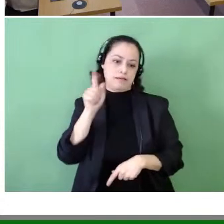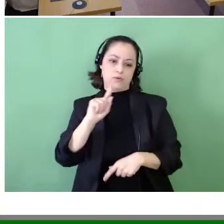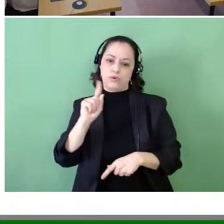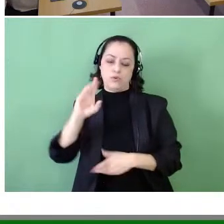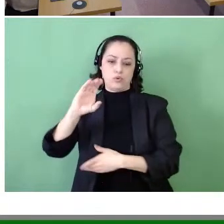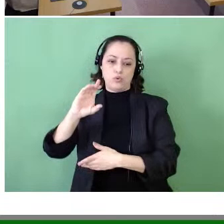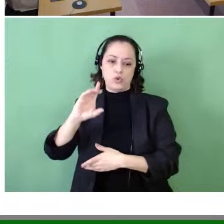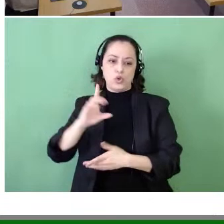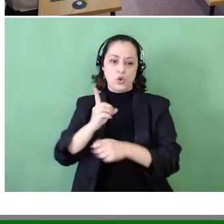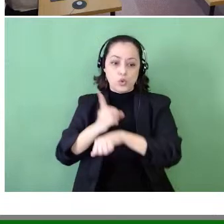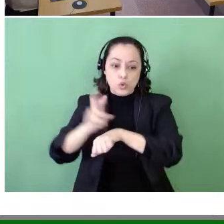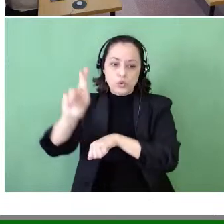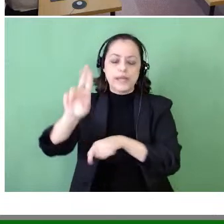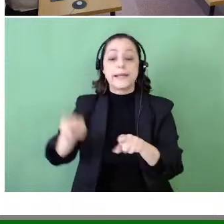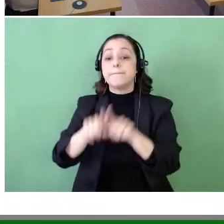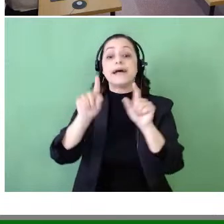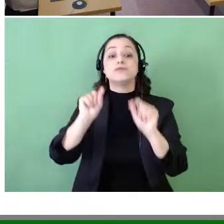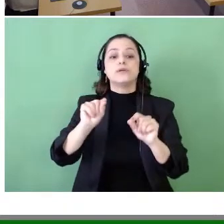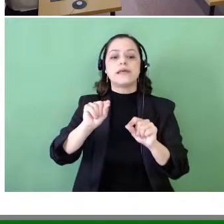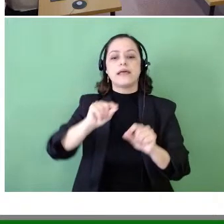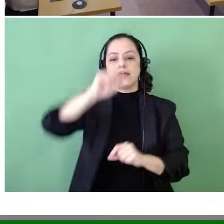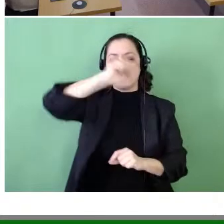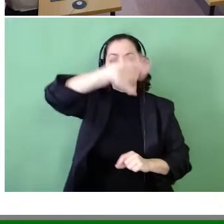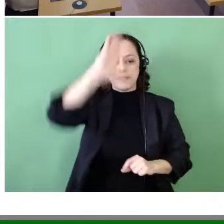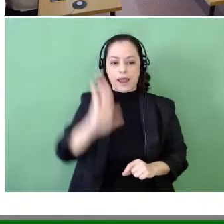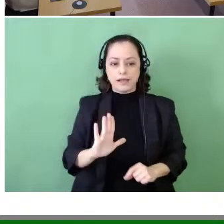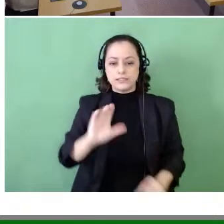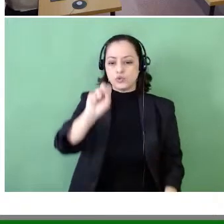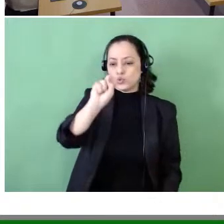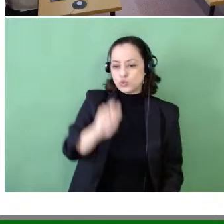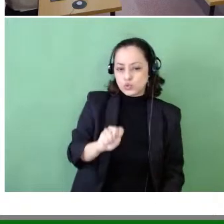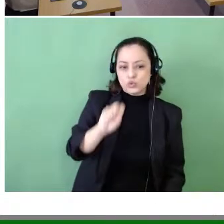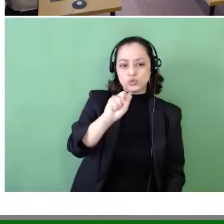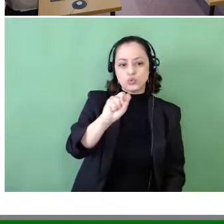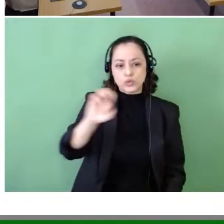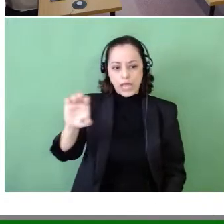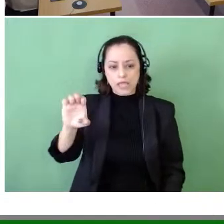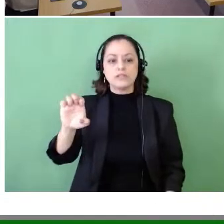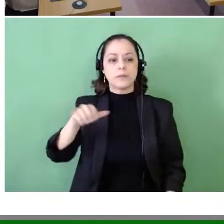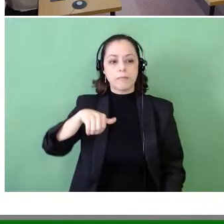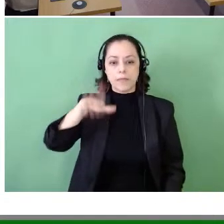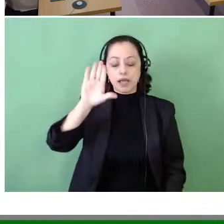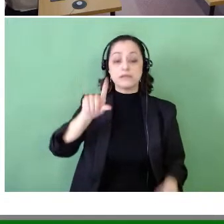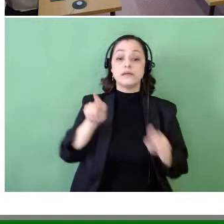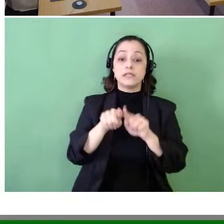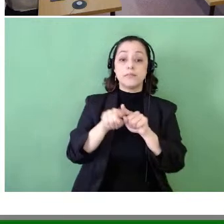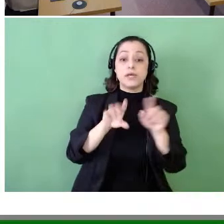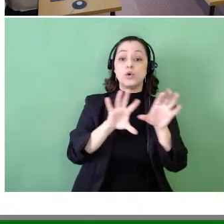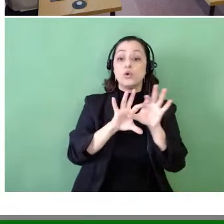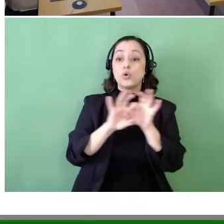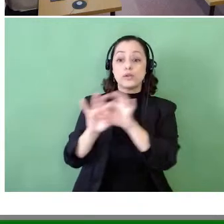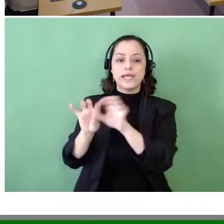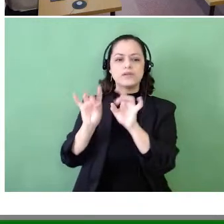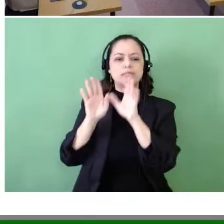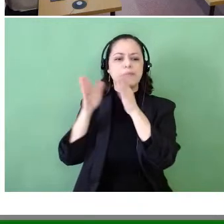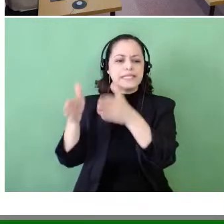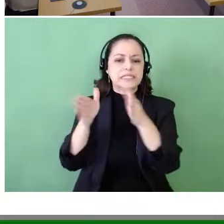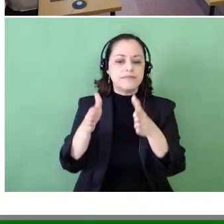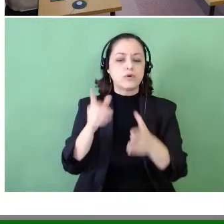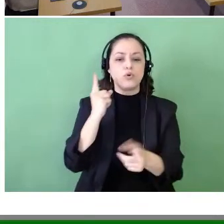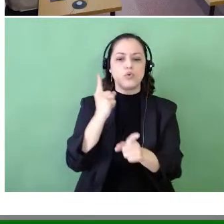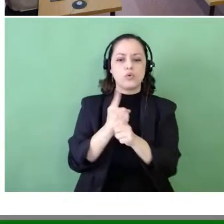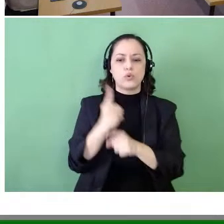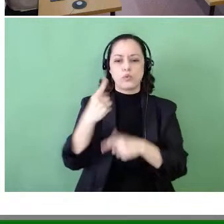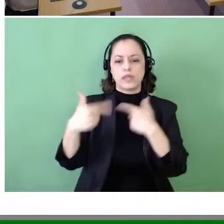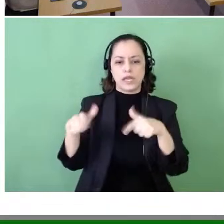las regiones sur y sureste de Brasil, y también acerca de contextos específicos. Encontramos un trabajo que